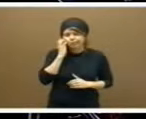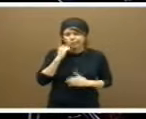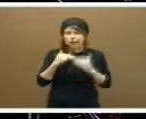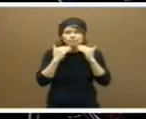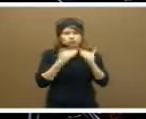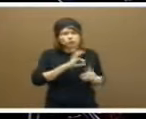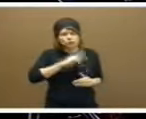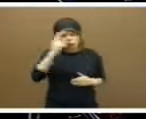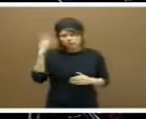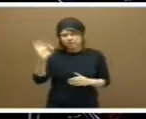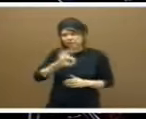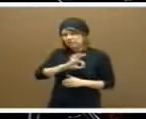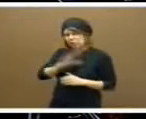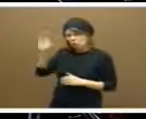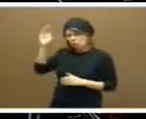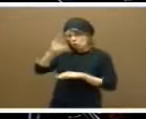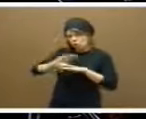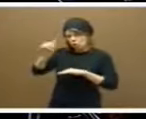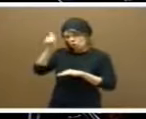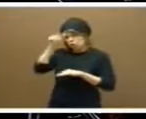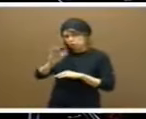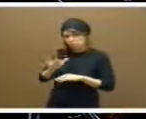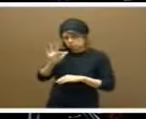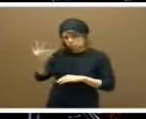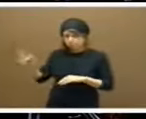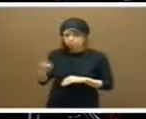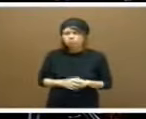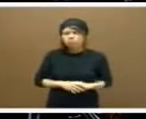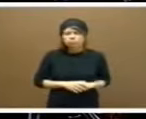Muchas gracias, señor Escobar. Señor consejero, tiene la palabra de nuevo.